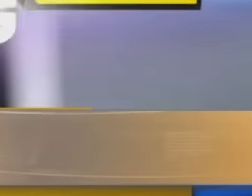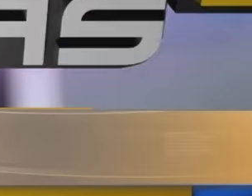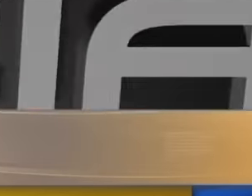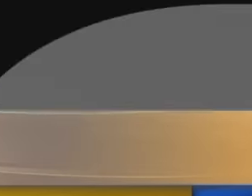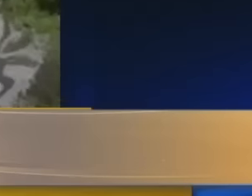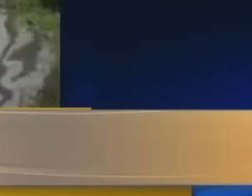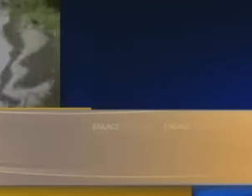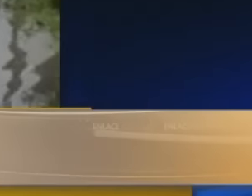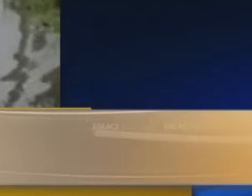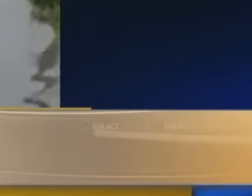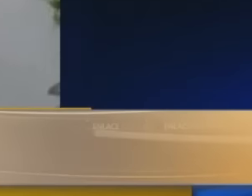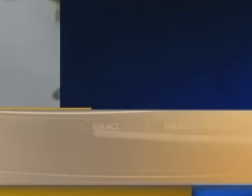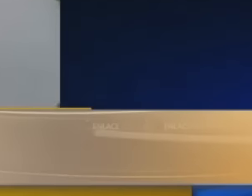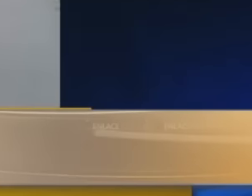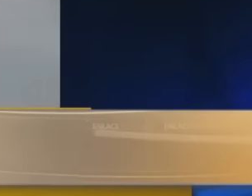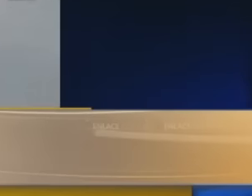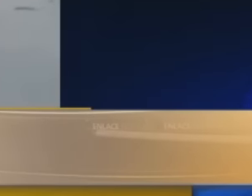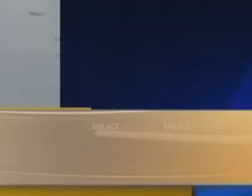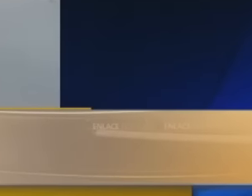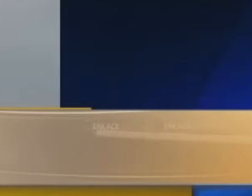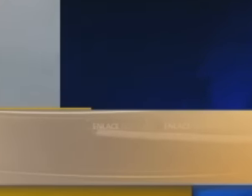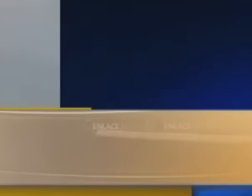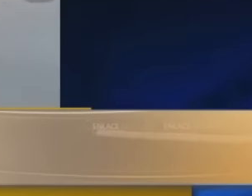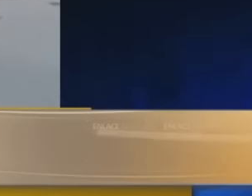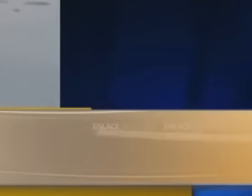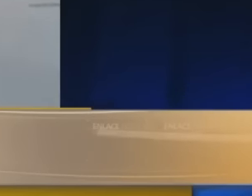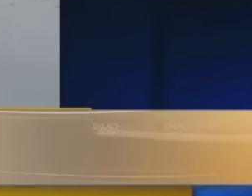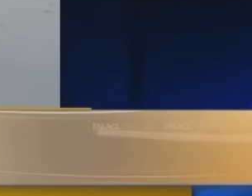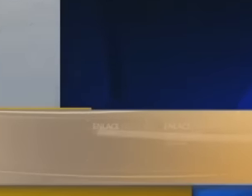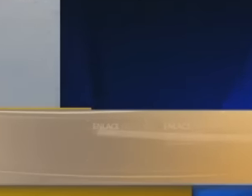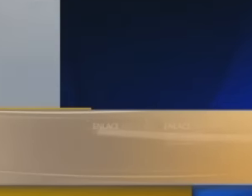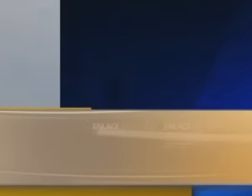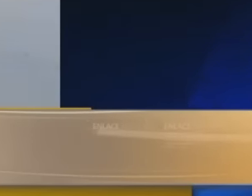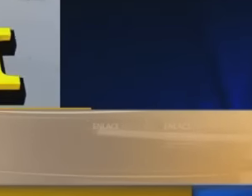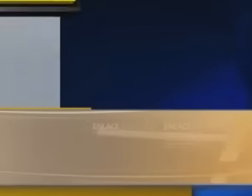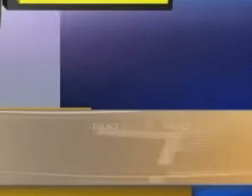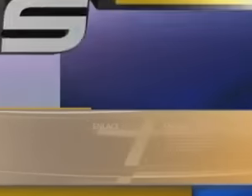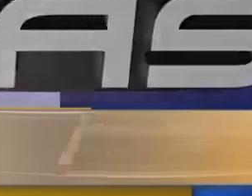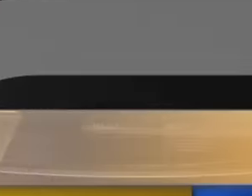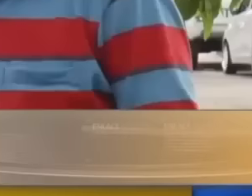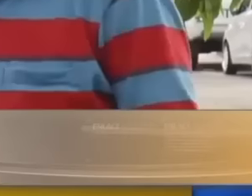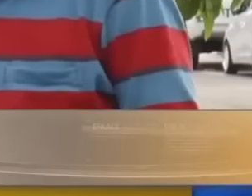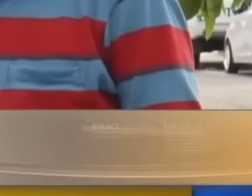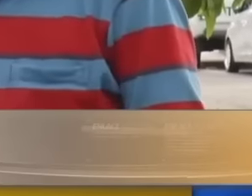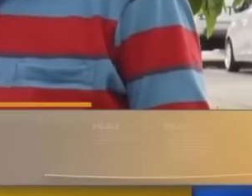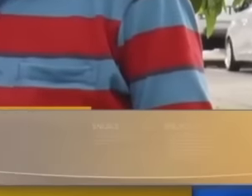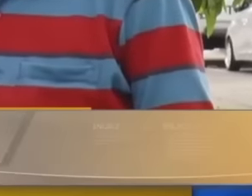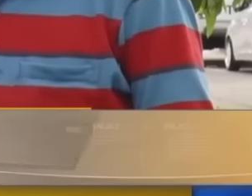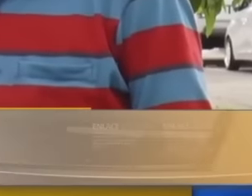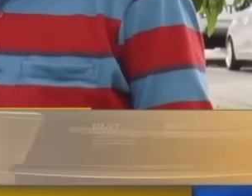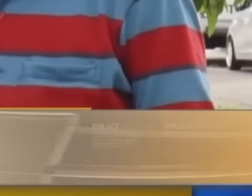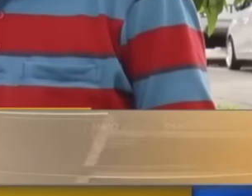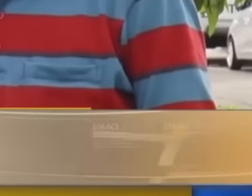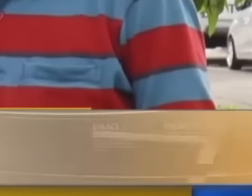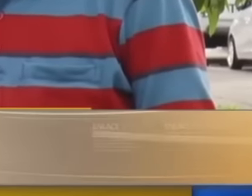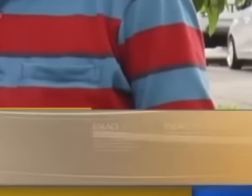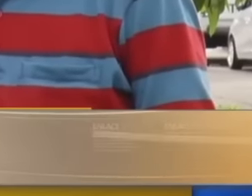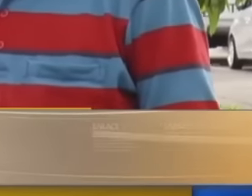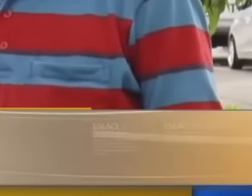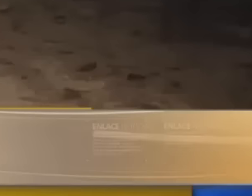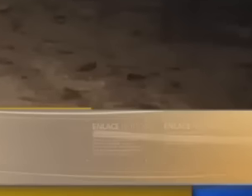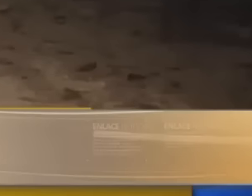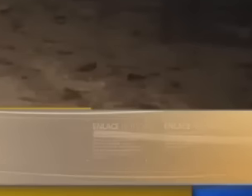ANI. Conozca en esta emisión nuevas denuncias de la comunidad en la esperada sección del reportero ciudadano. Angustiado padre alega inocencia de su